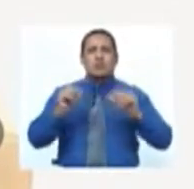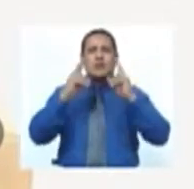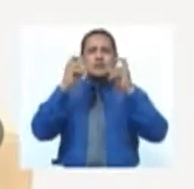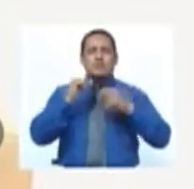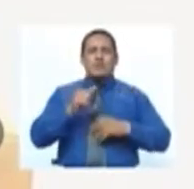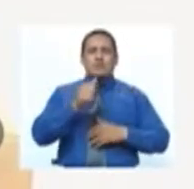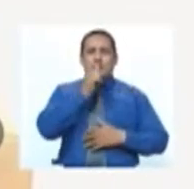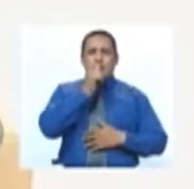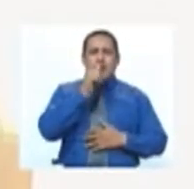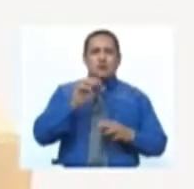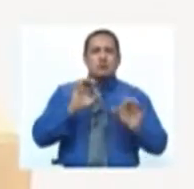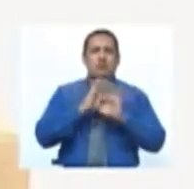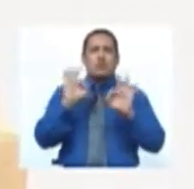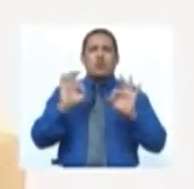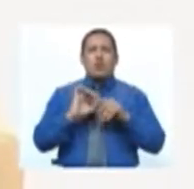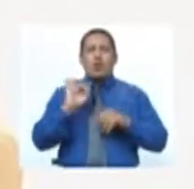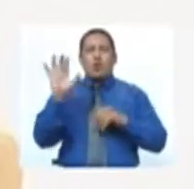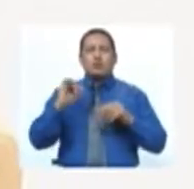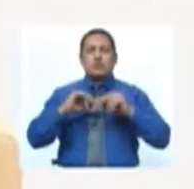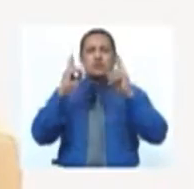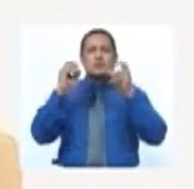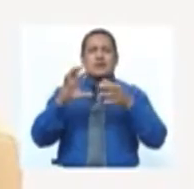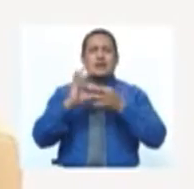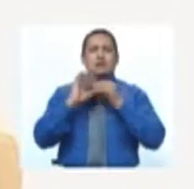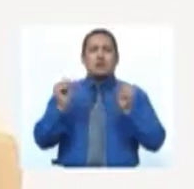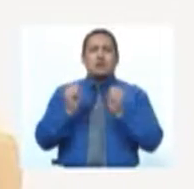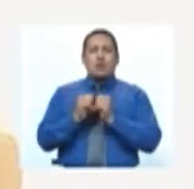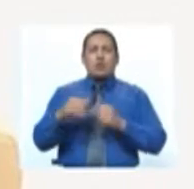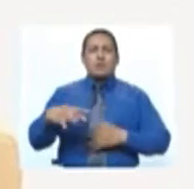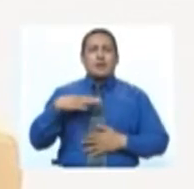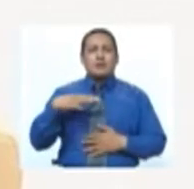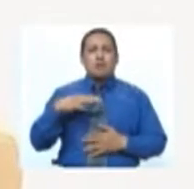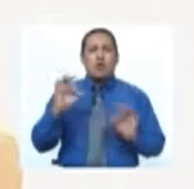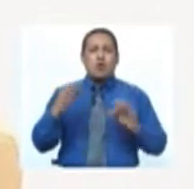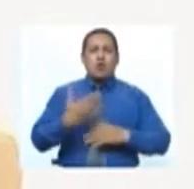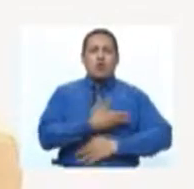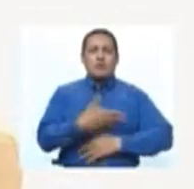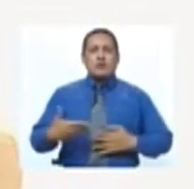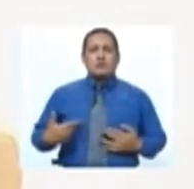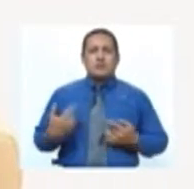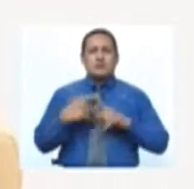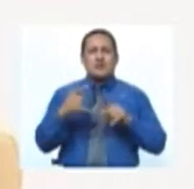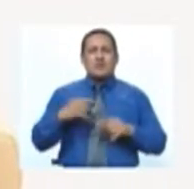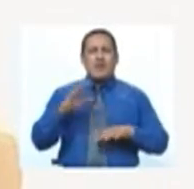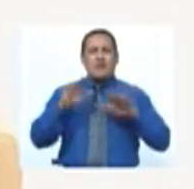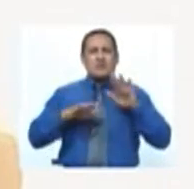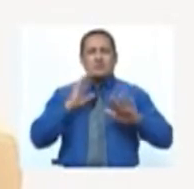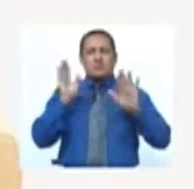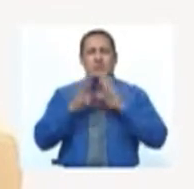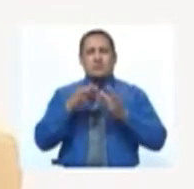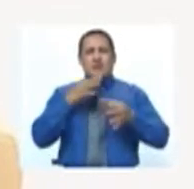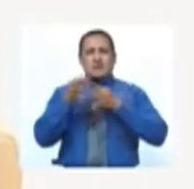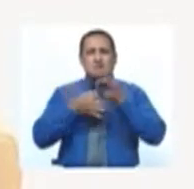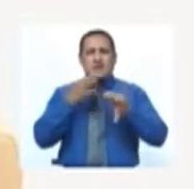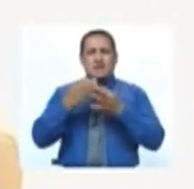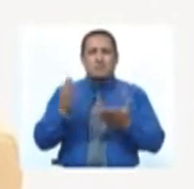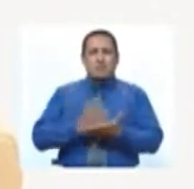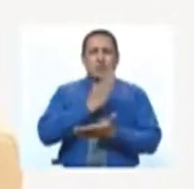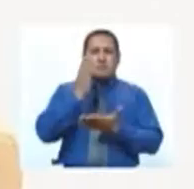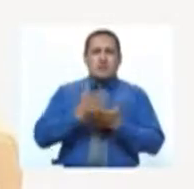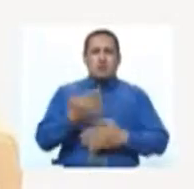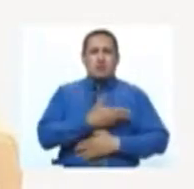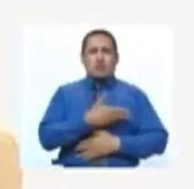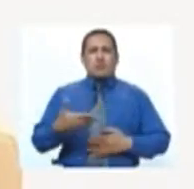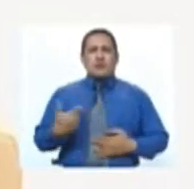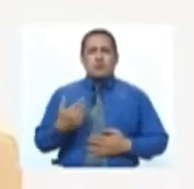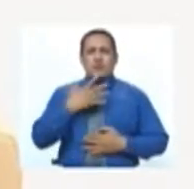temas entre privados o probablemente en la relación entre un privado y el Estado. Pero rara vez hablamos de los problemas del Estado